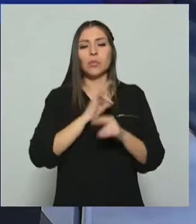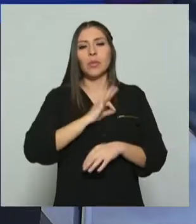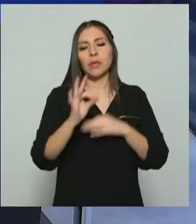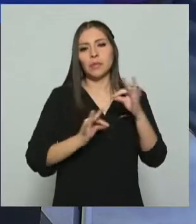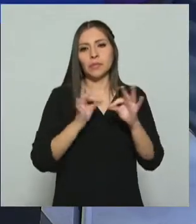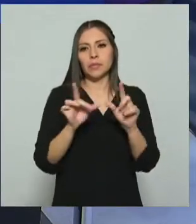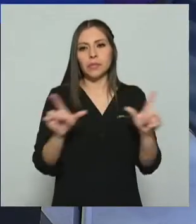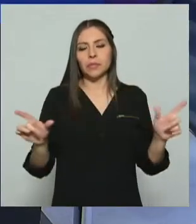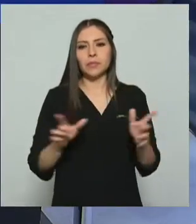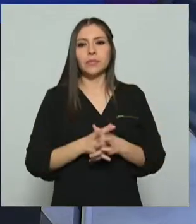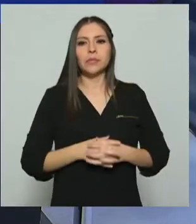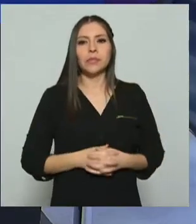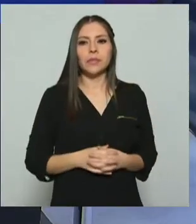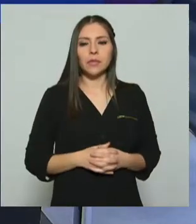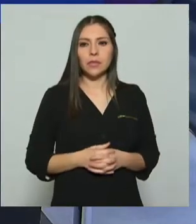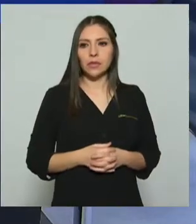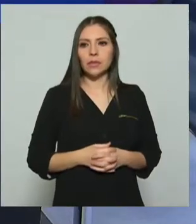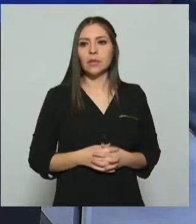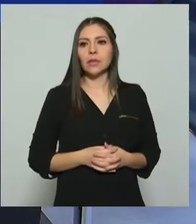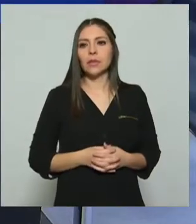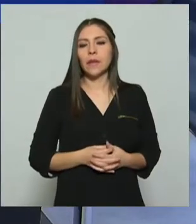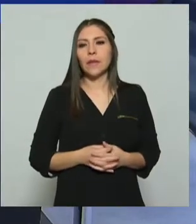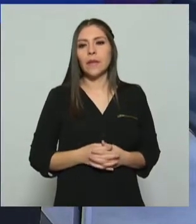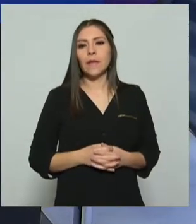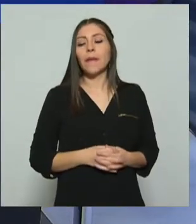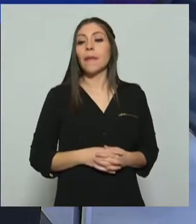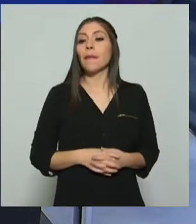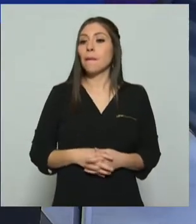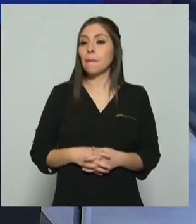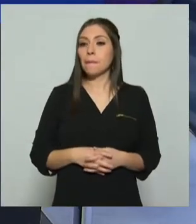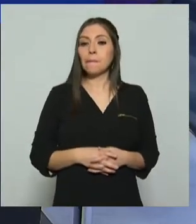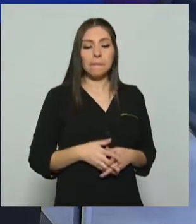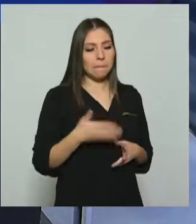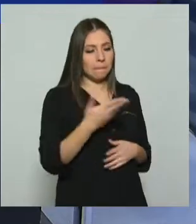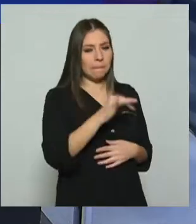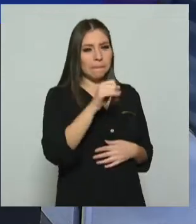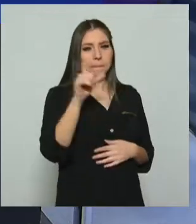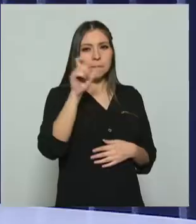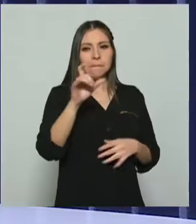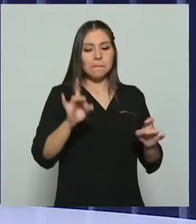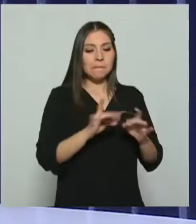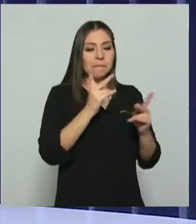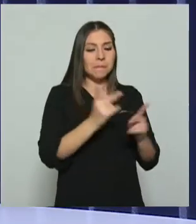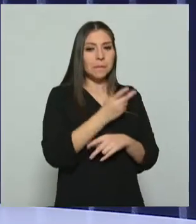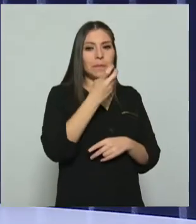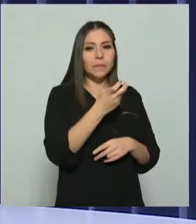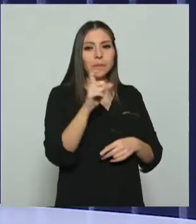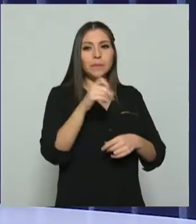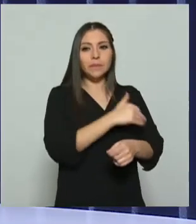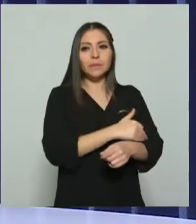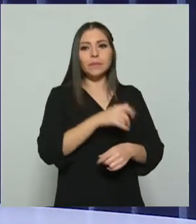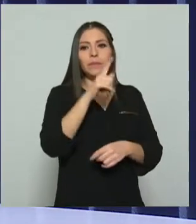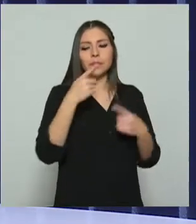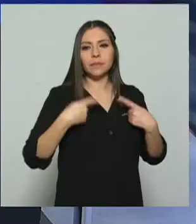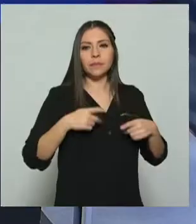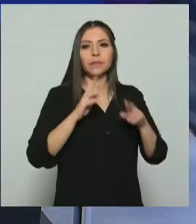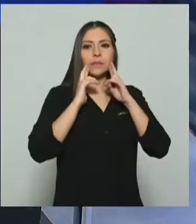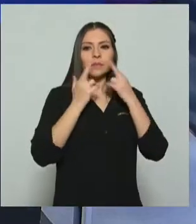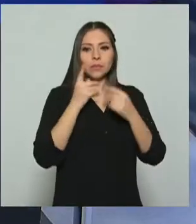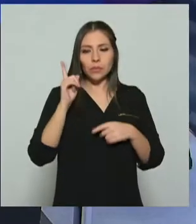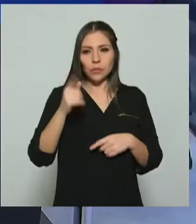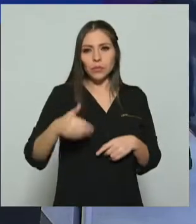sabes, cuando hay un caso de este tipo en una familia, muchas veces la familia se reúne para apoyar a la persona inculpada, a pesar de que sí